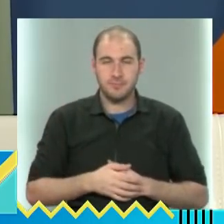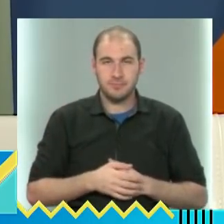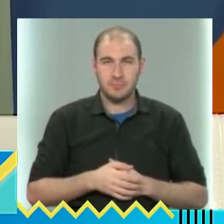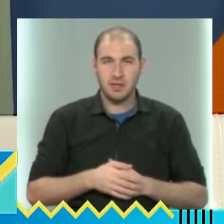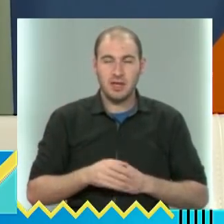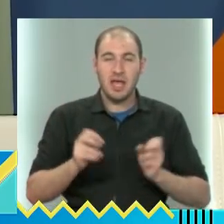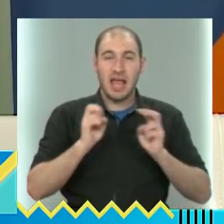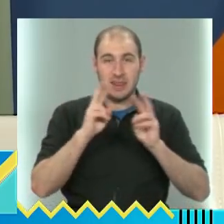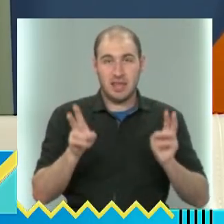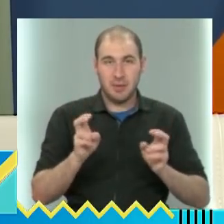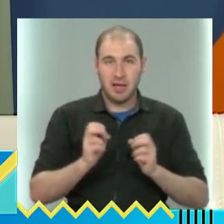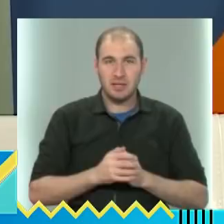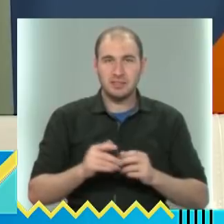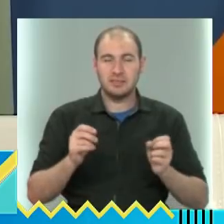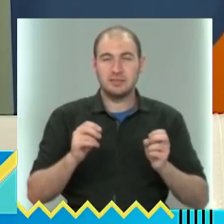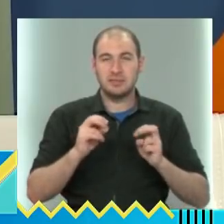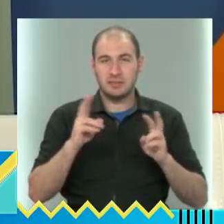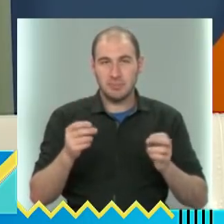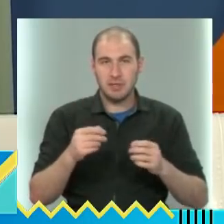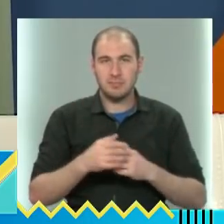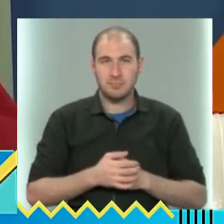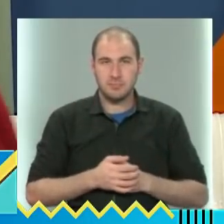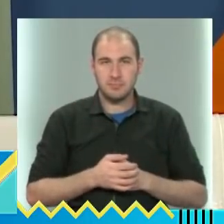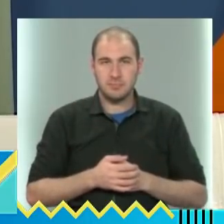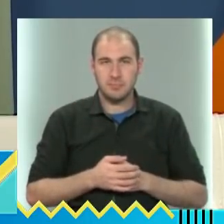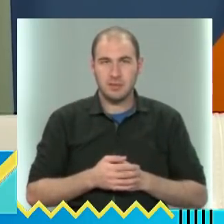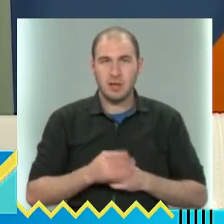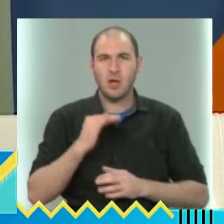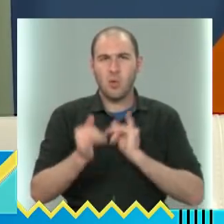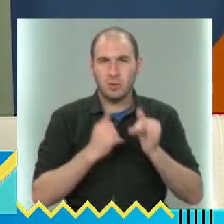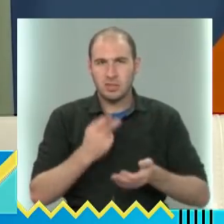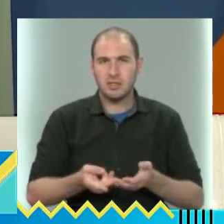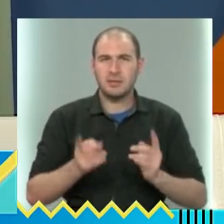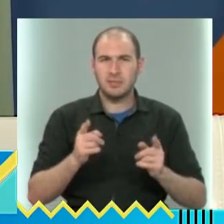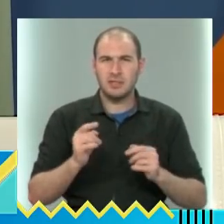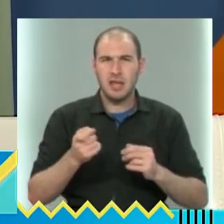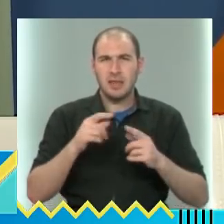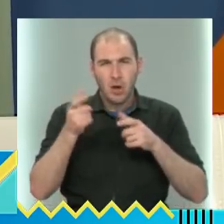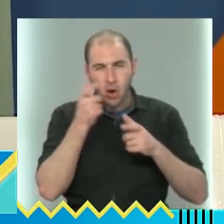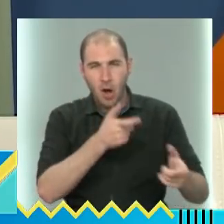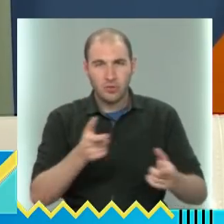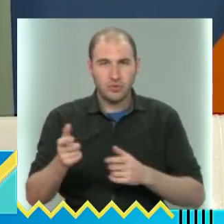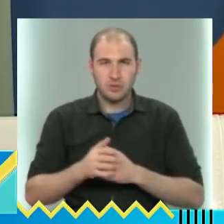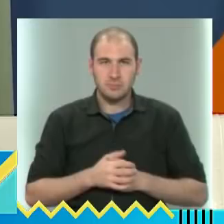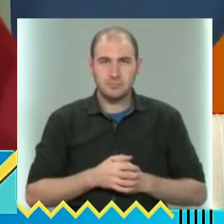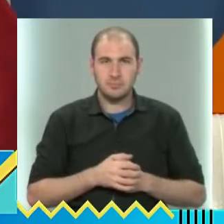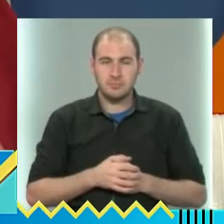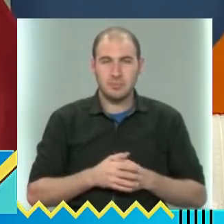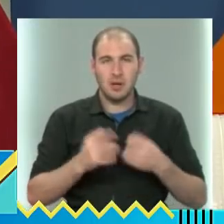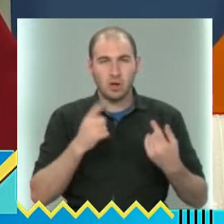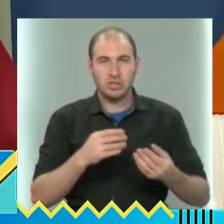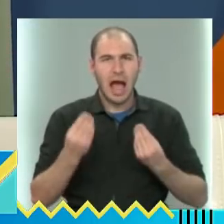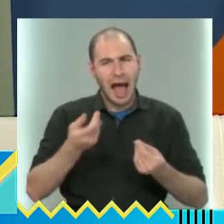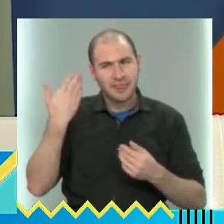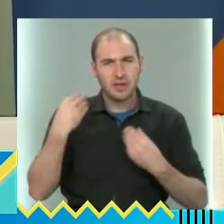lo que respecta a la cuestión de los, digamos, introduciéndonos ya también a la cuestión de los controles y esto de cómo se